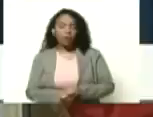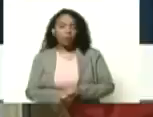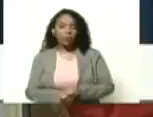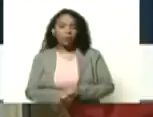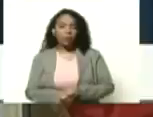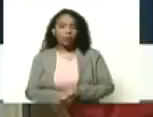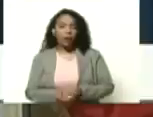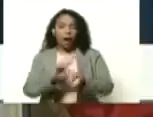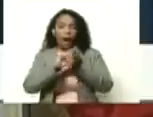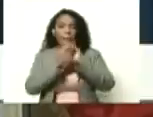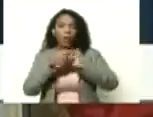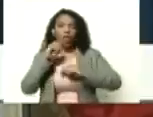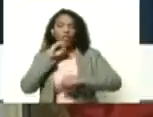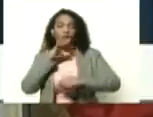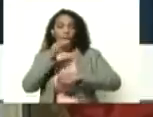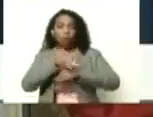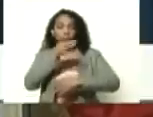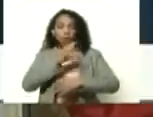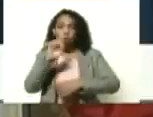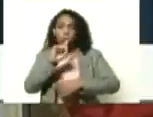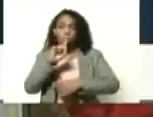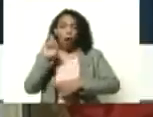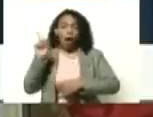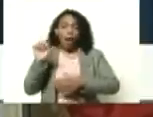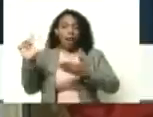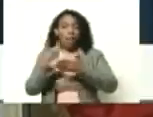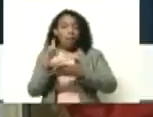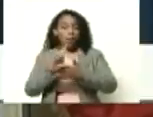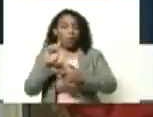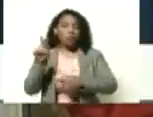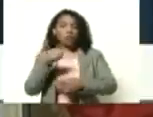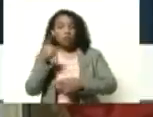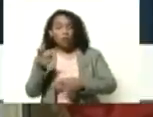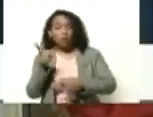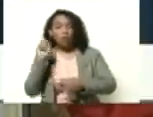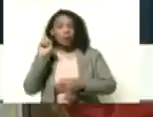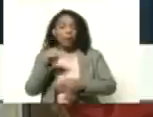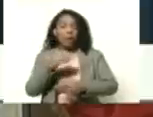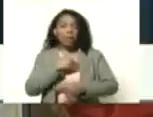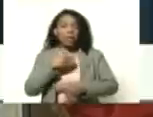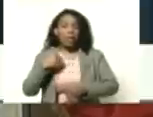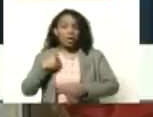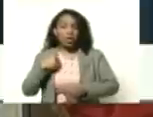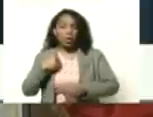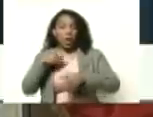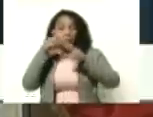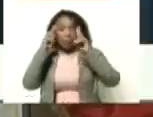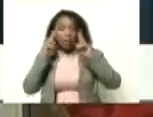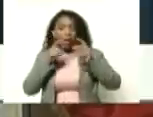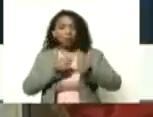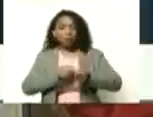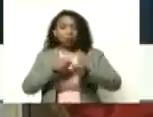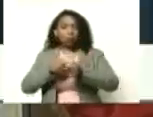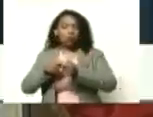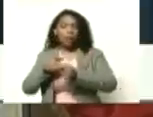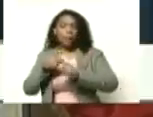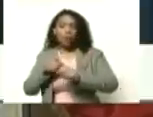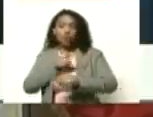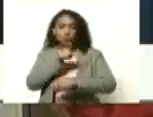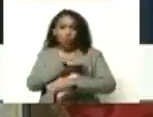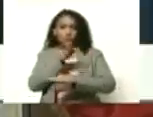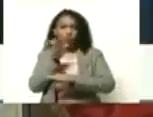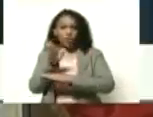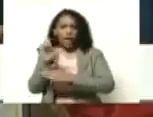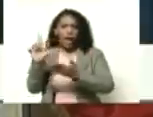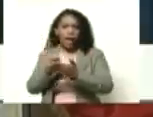cambio la versión o sea no era nada más el libro sino que también quiso limpiar a producir este fue al